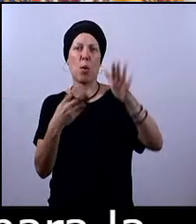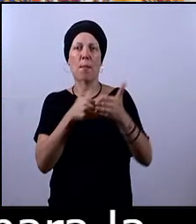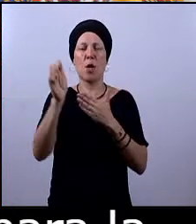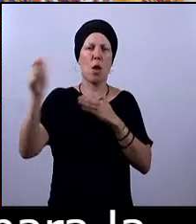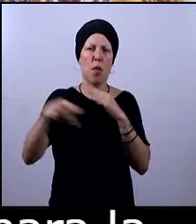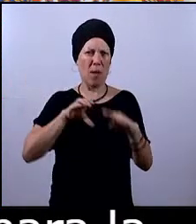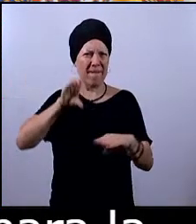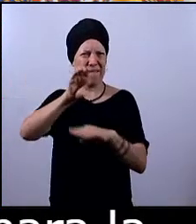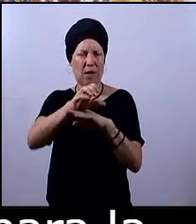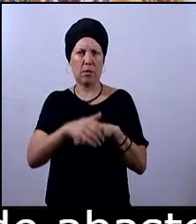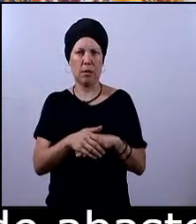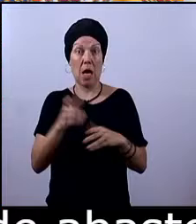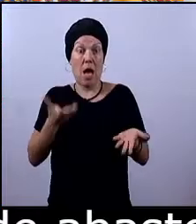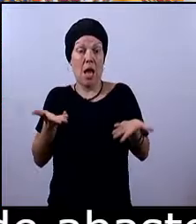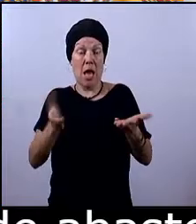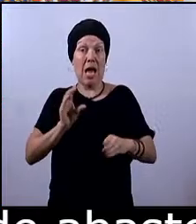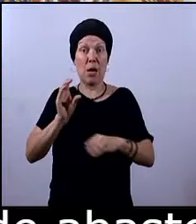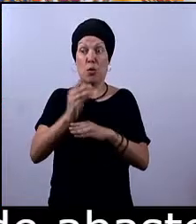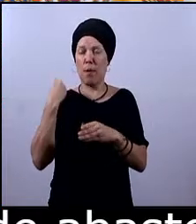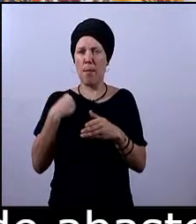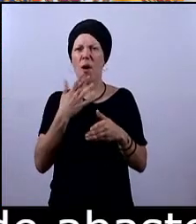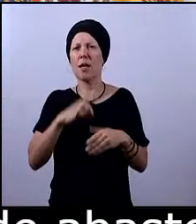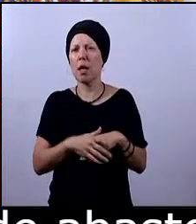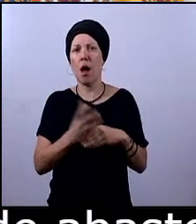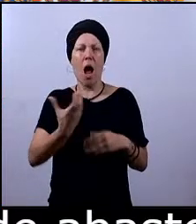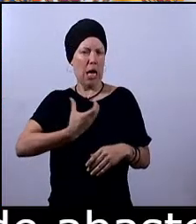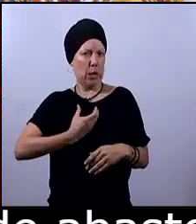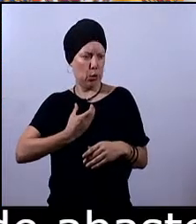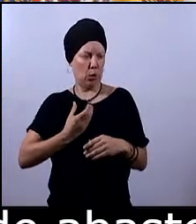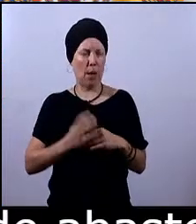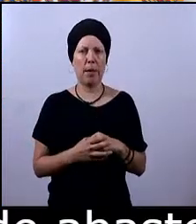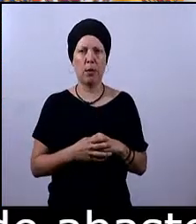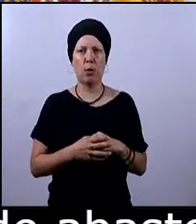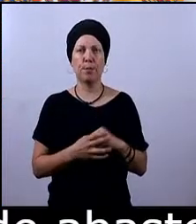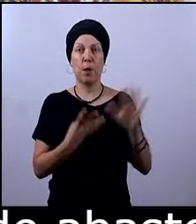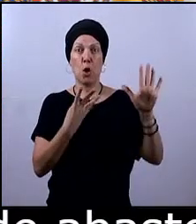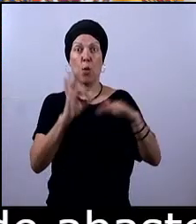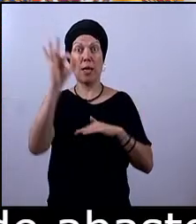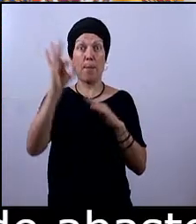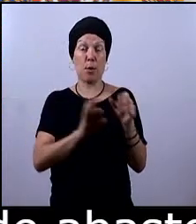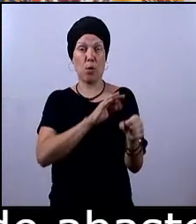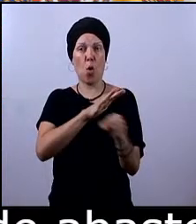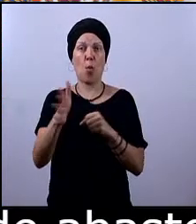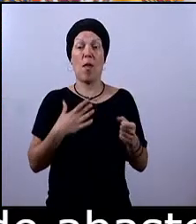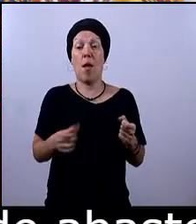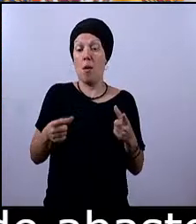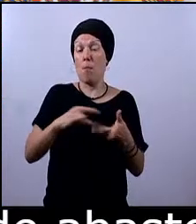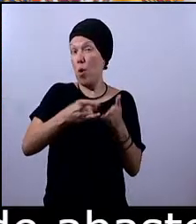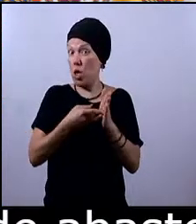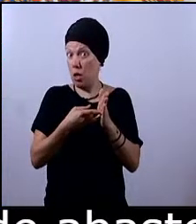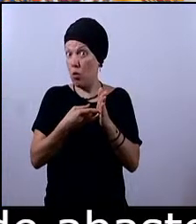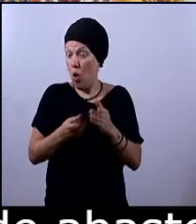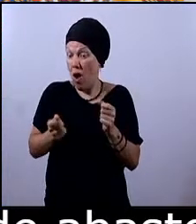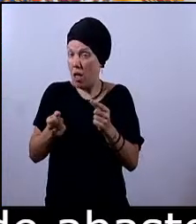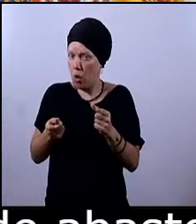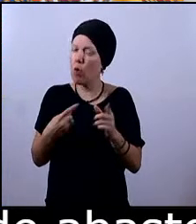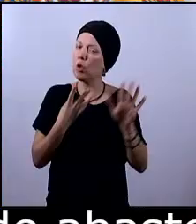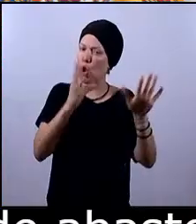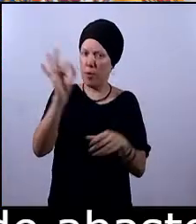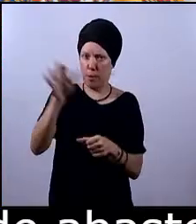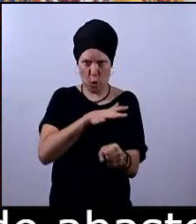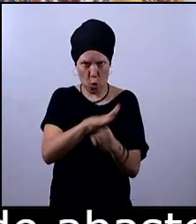euros. Estas ayudas están dirigidas a ayuntamientos, cubren el 90% del coste de los proyectos y fomentan